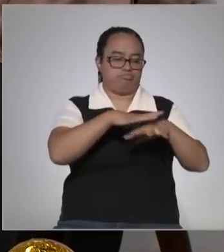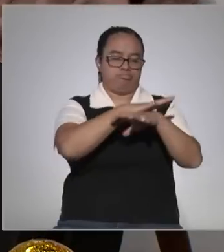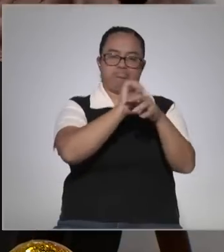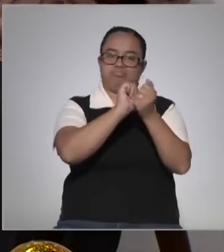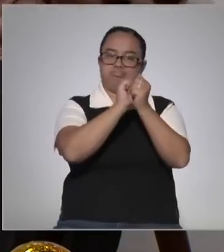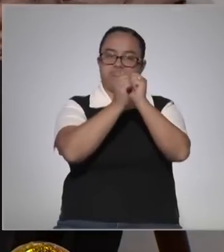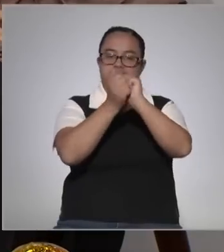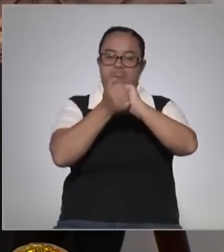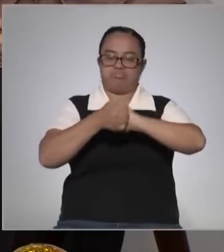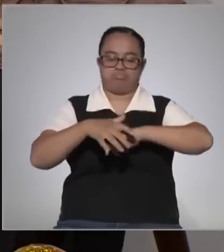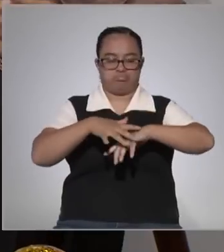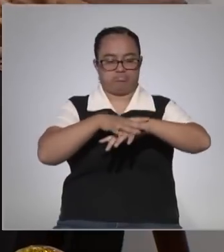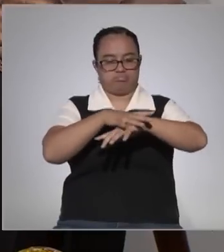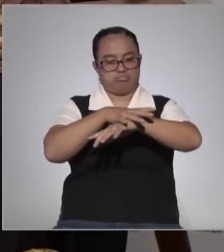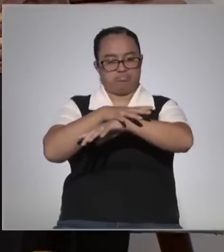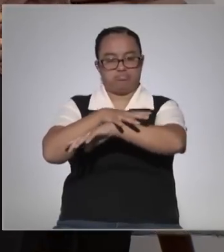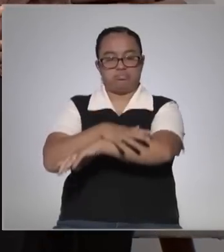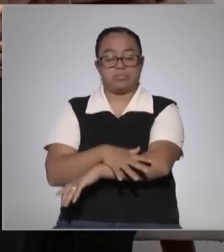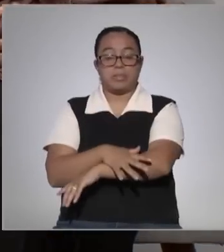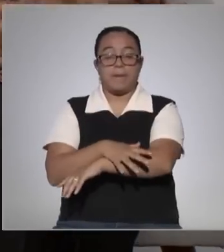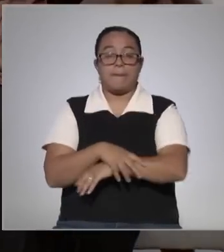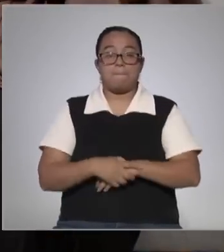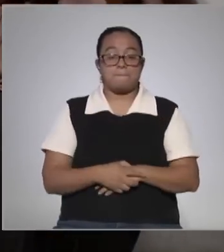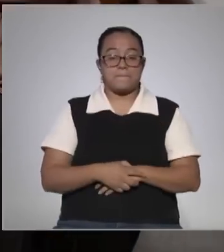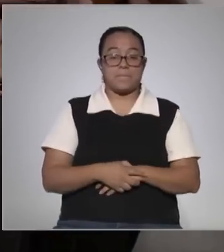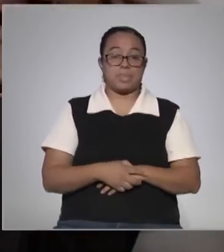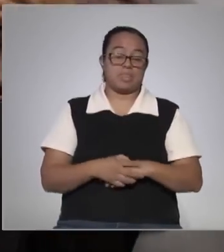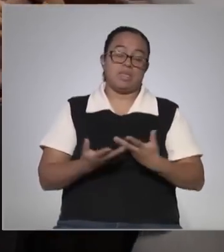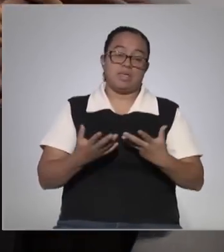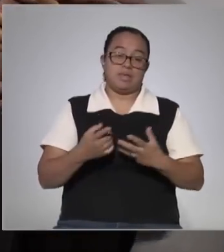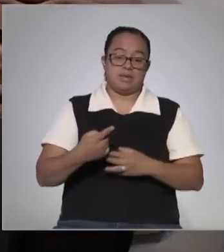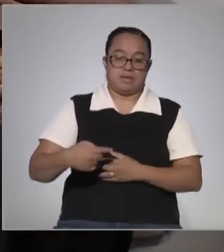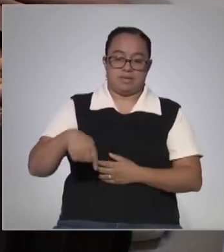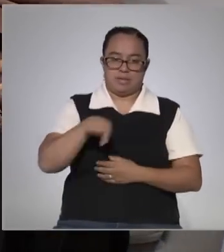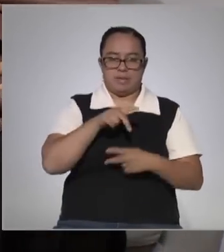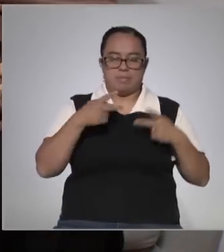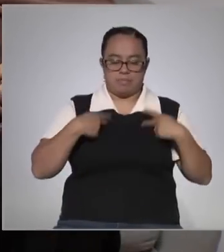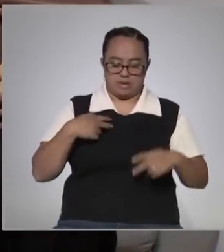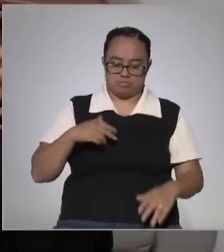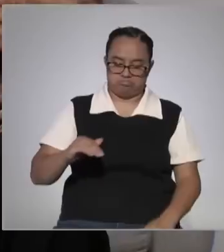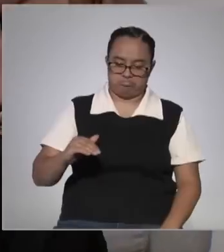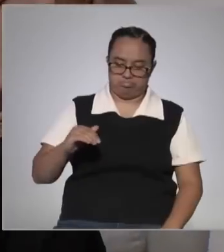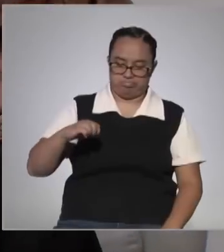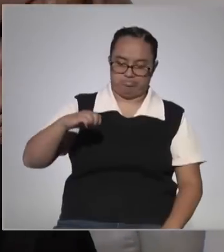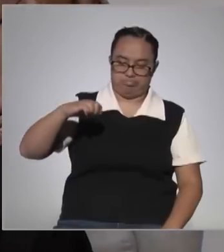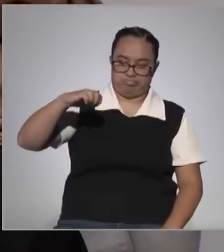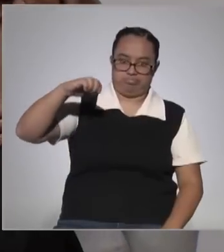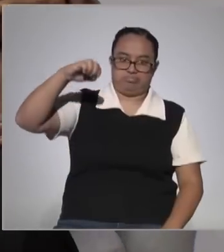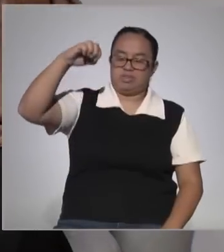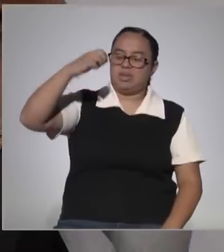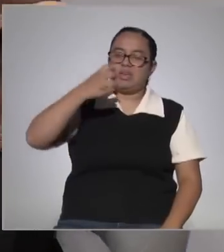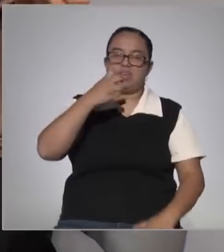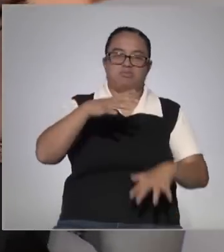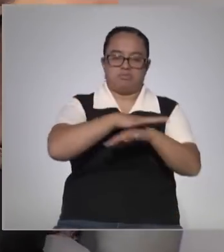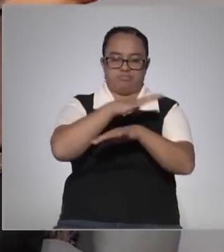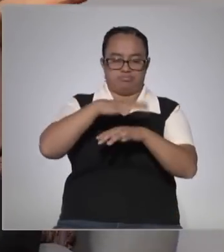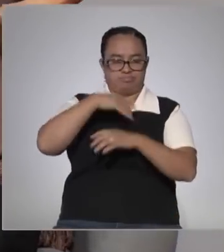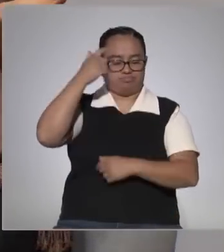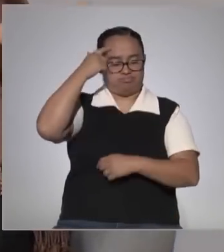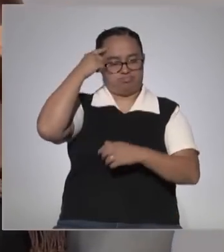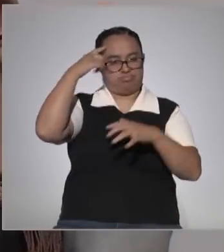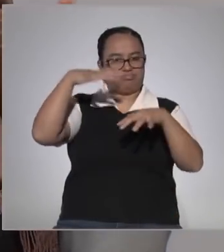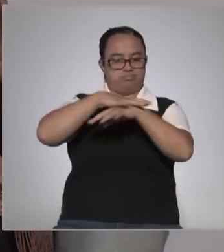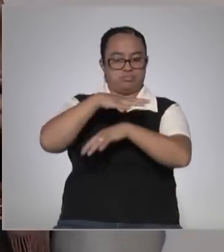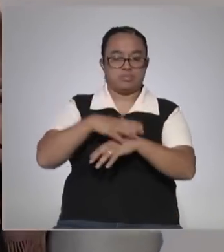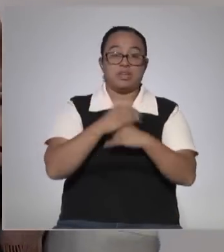afortunadamente va cambiando, ¿no? Conforme vamos ganando edad, bueno, nuestras relaciones también van evolucionando,